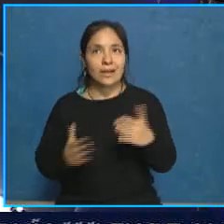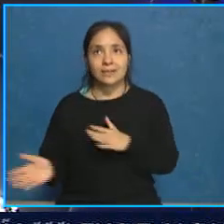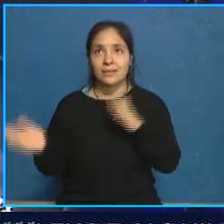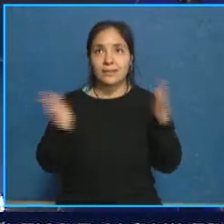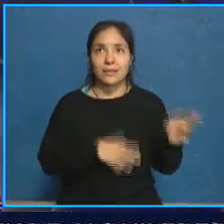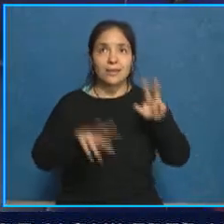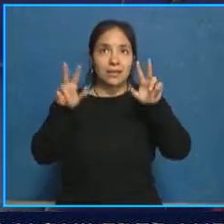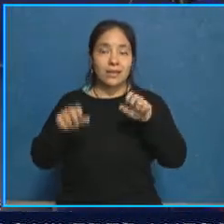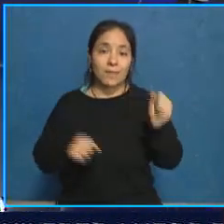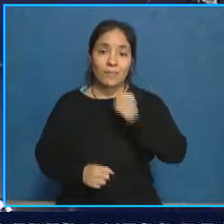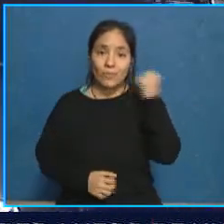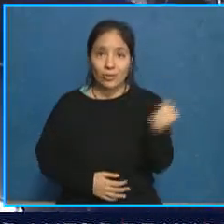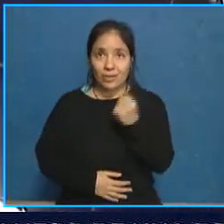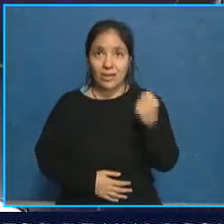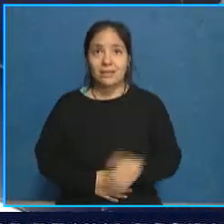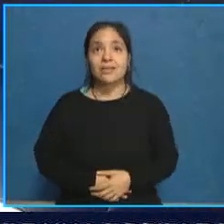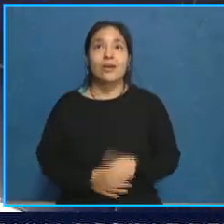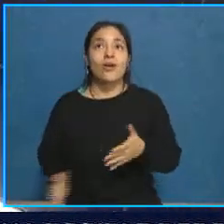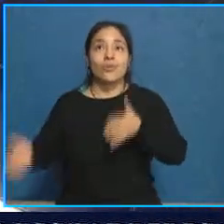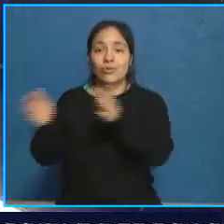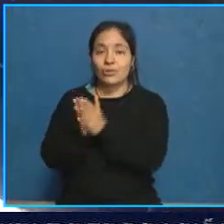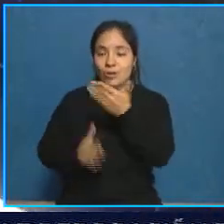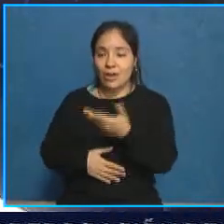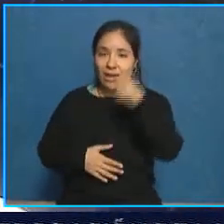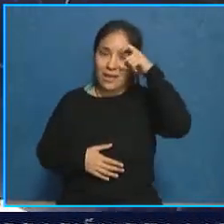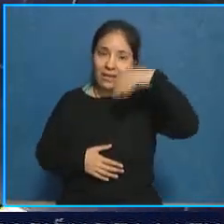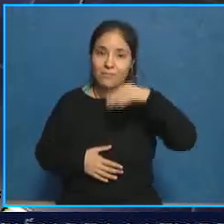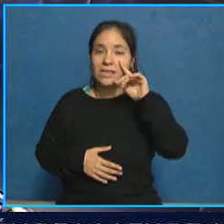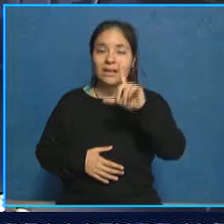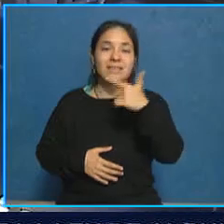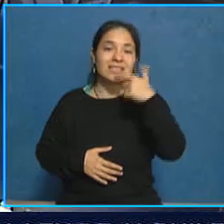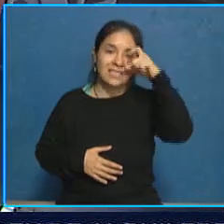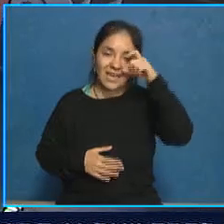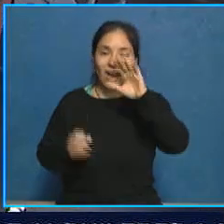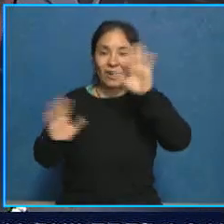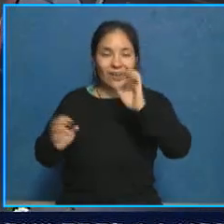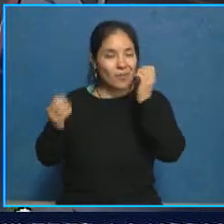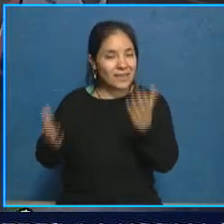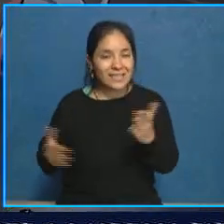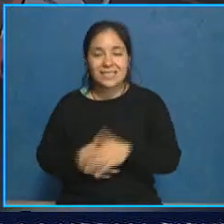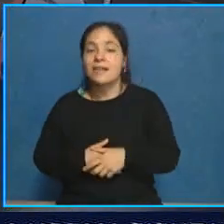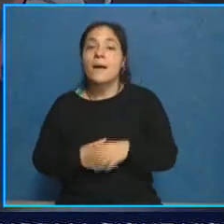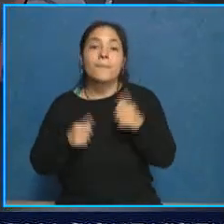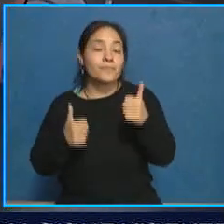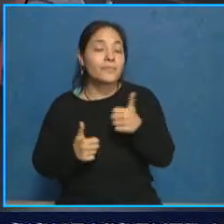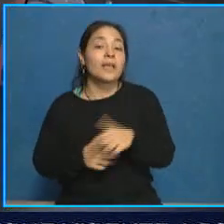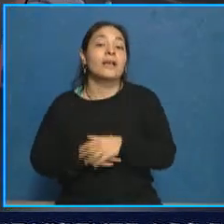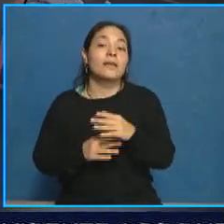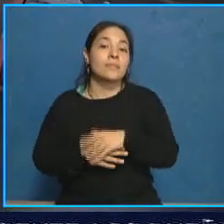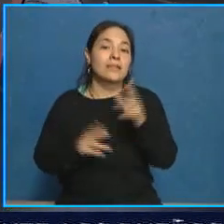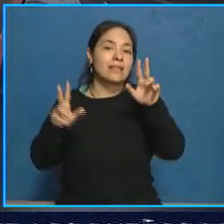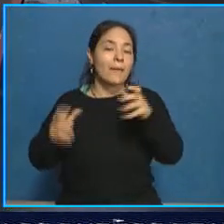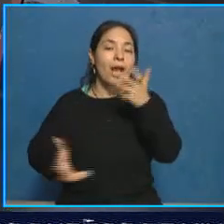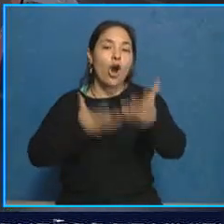Cambio de tema de último momento porque está Emilu con nosotros. Emilce, ¿cómo le va? ¿Cómo estás, Dani? Buenas tardes. Bueno, veníamos hablando en la mañana de MasterChef y